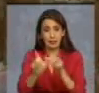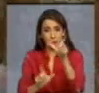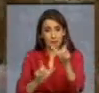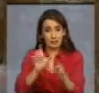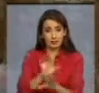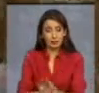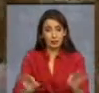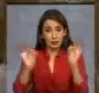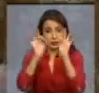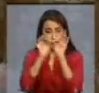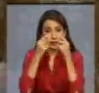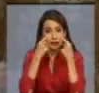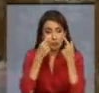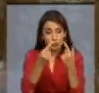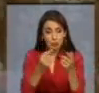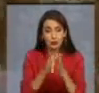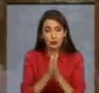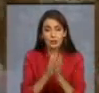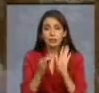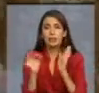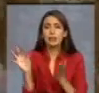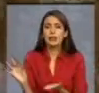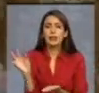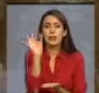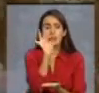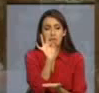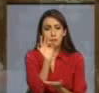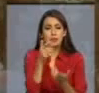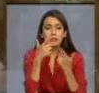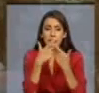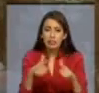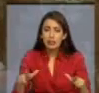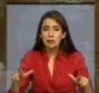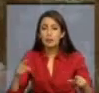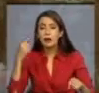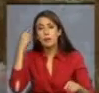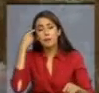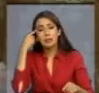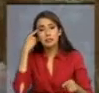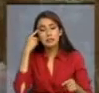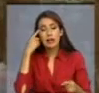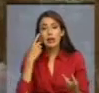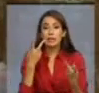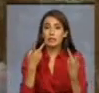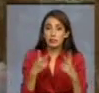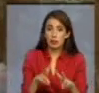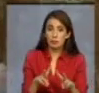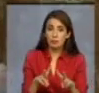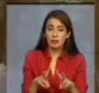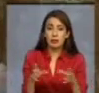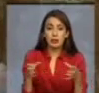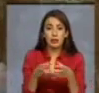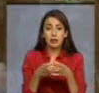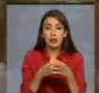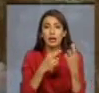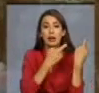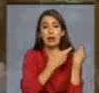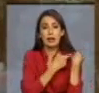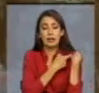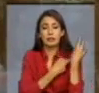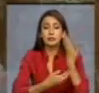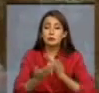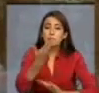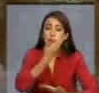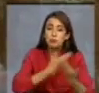únicamente representa la libertad de manifestar una forma de pensar, sino además manifiesta la corresponsabilidad que